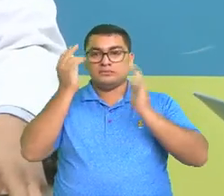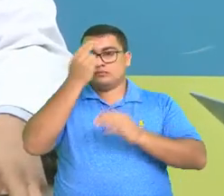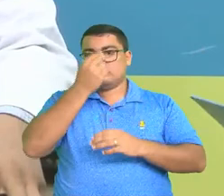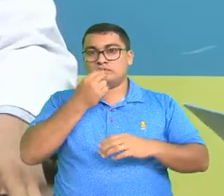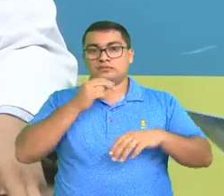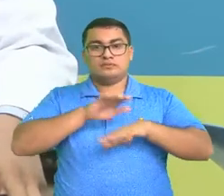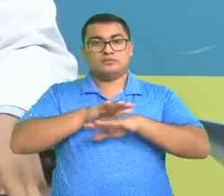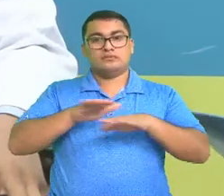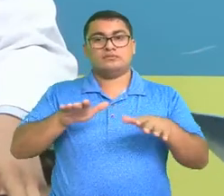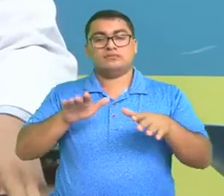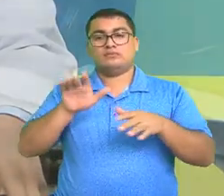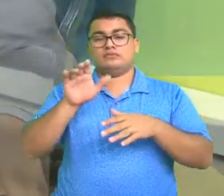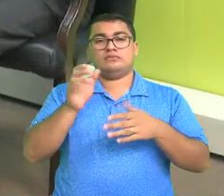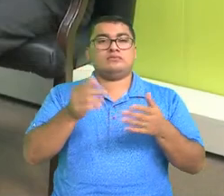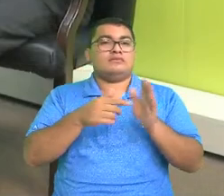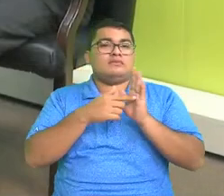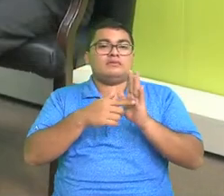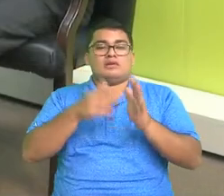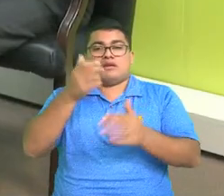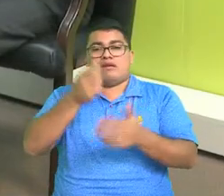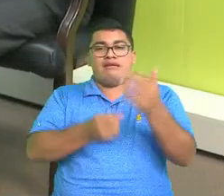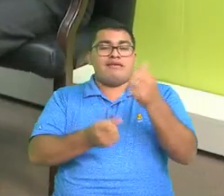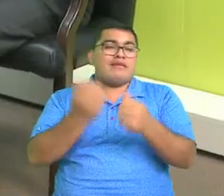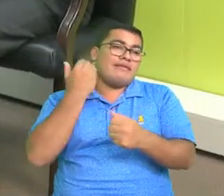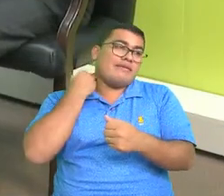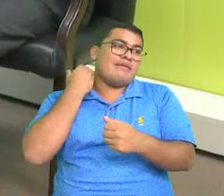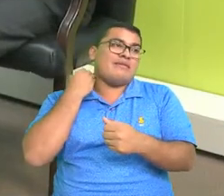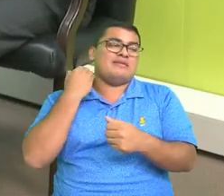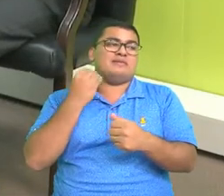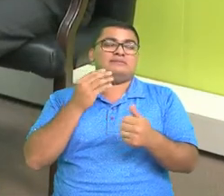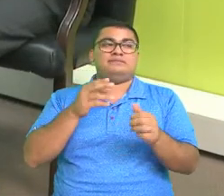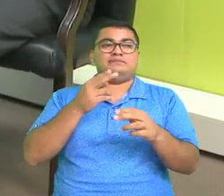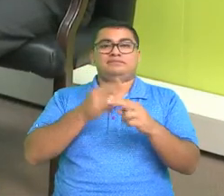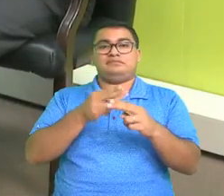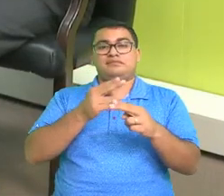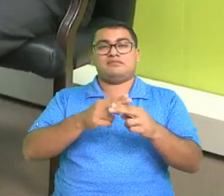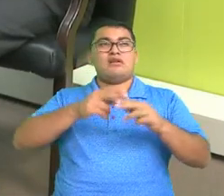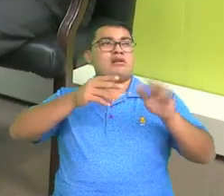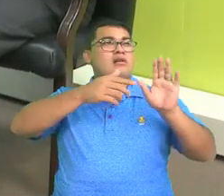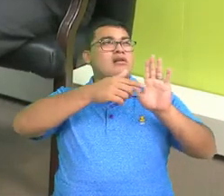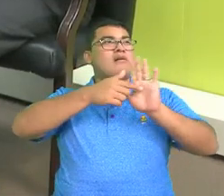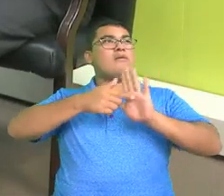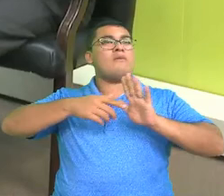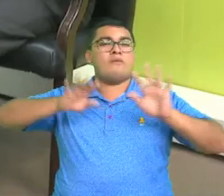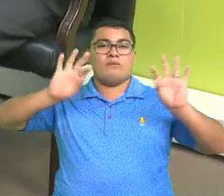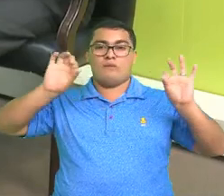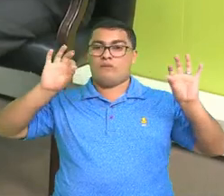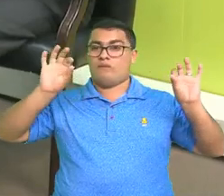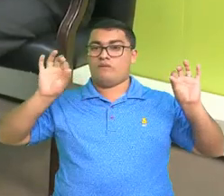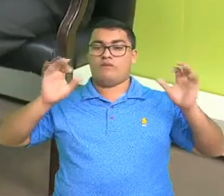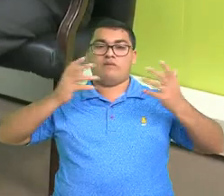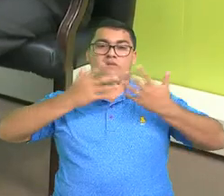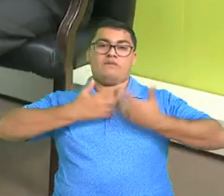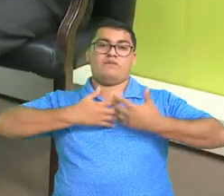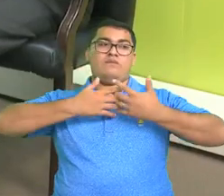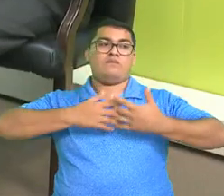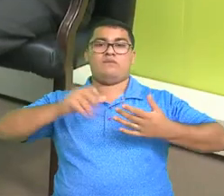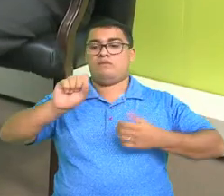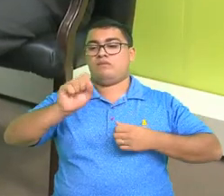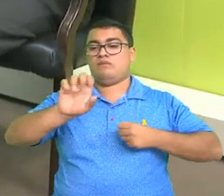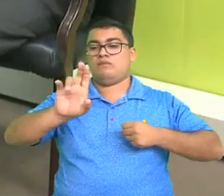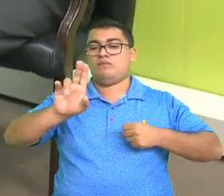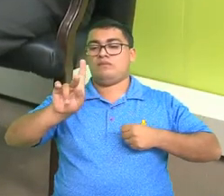esa superleche que han salido, doctor, que son súper caras y que la presentan la empresa como superleche,